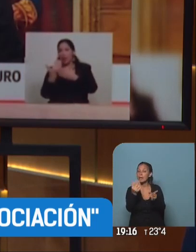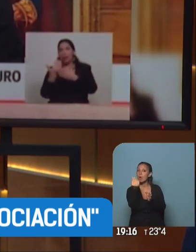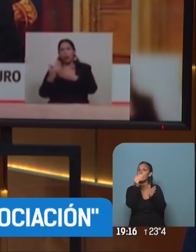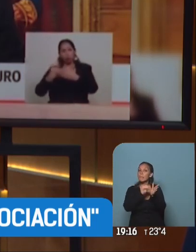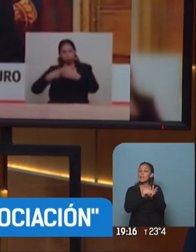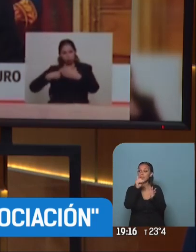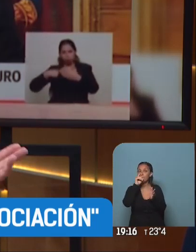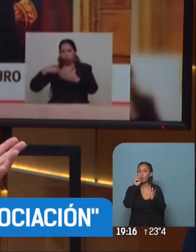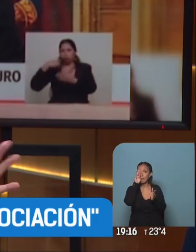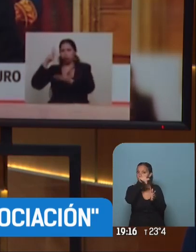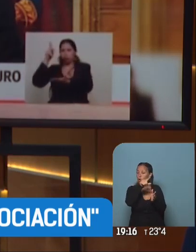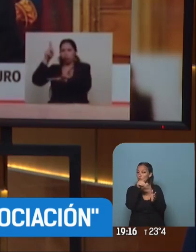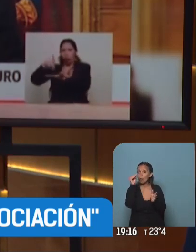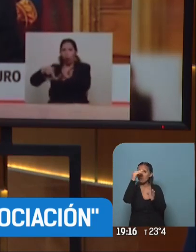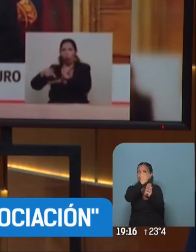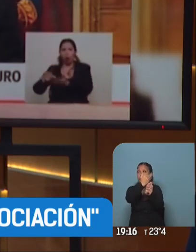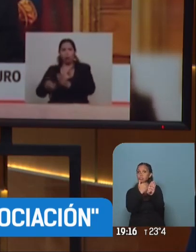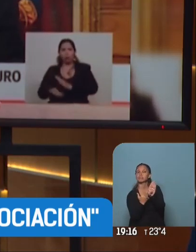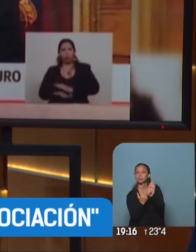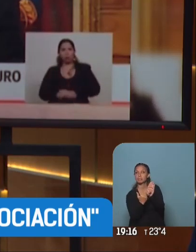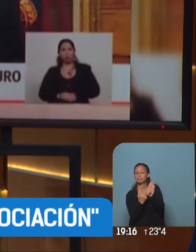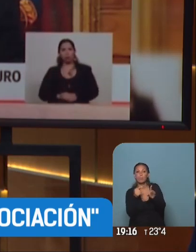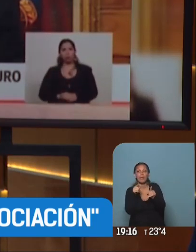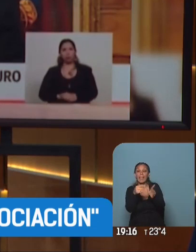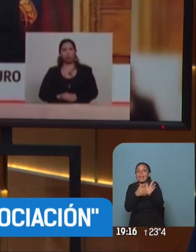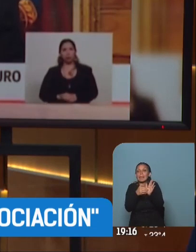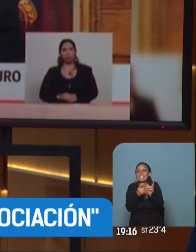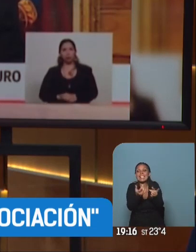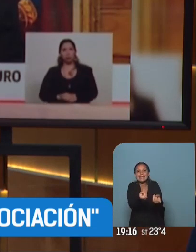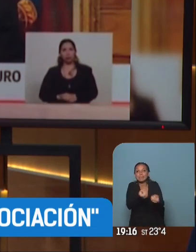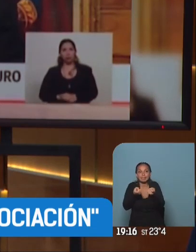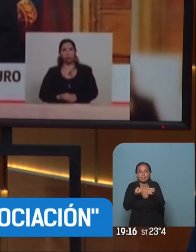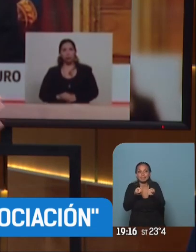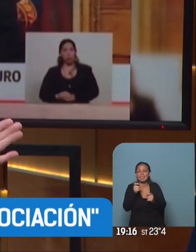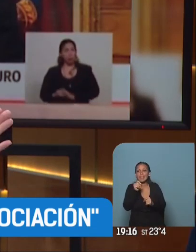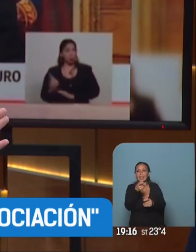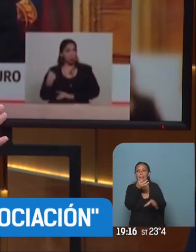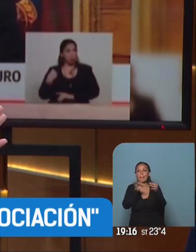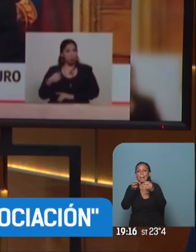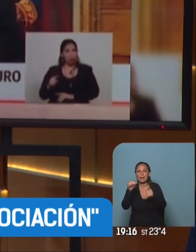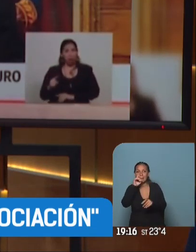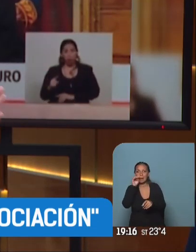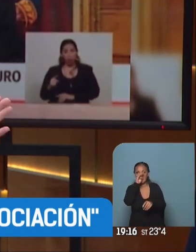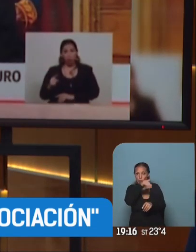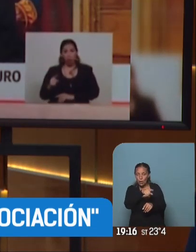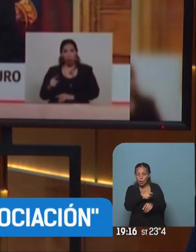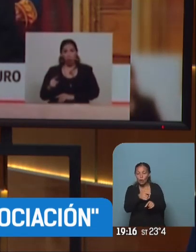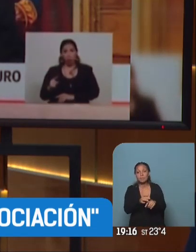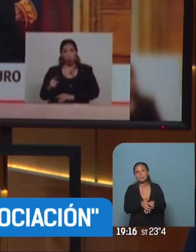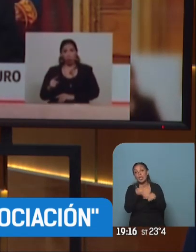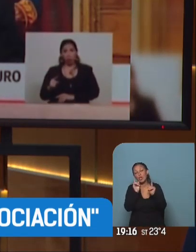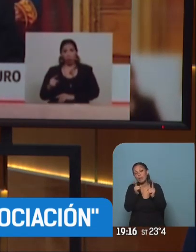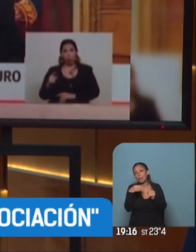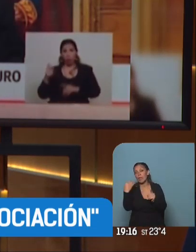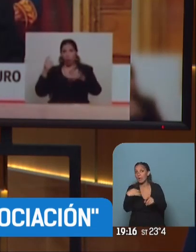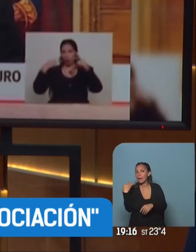un país absolutamente rentístico que depende en exclusividad de la renta petrolera, Al mismo tiempo, el dato que hay que tomar en